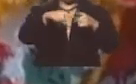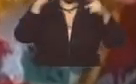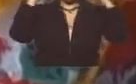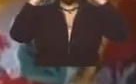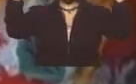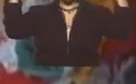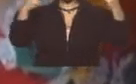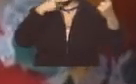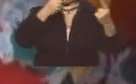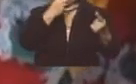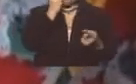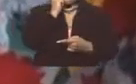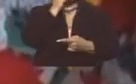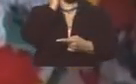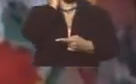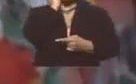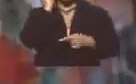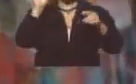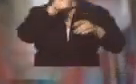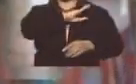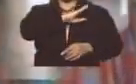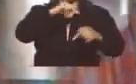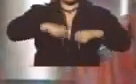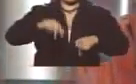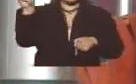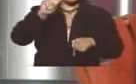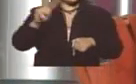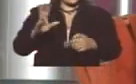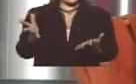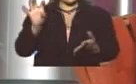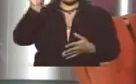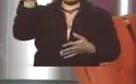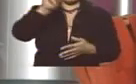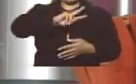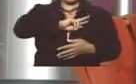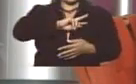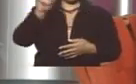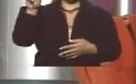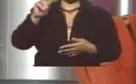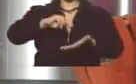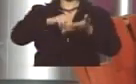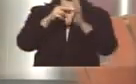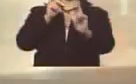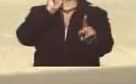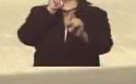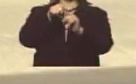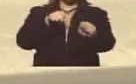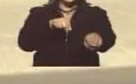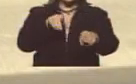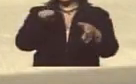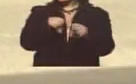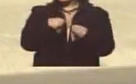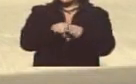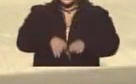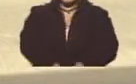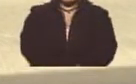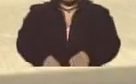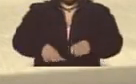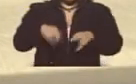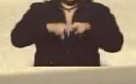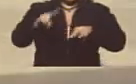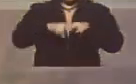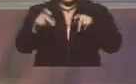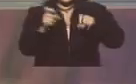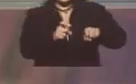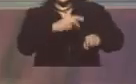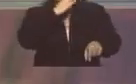que conozcan a mucha gente que está haciendo la tradición oral de nuestra patria? Exactamente. Lisdé, ¿y justo fue eso lo que pasó contigo? ¿Fue desde